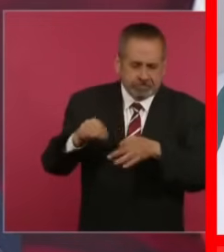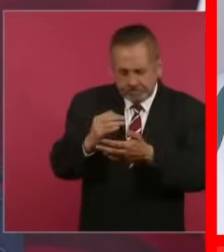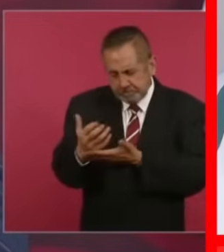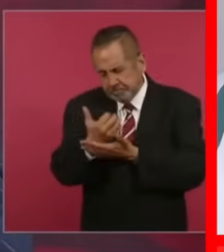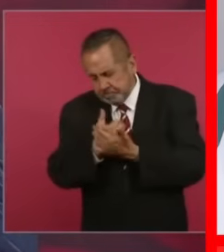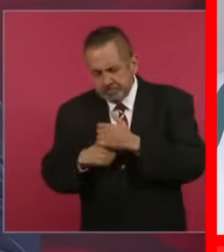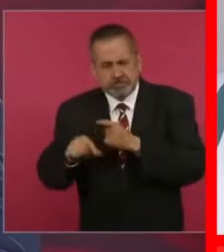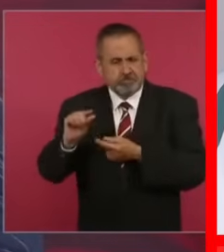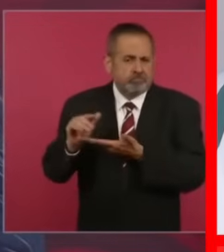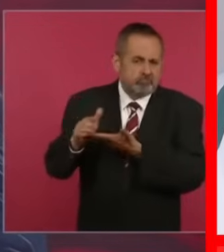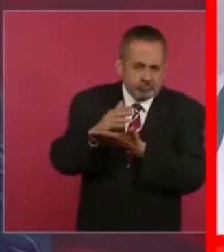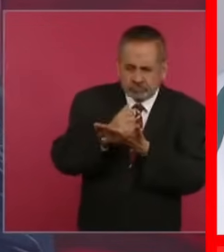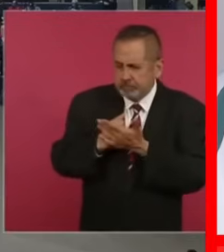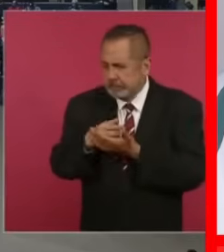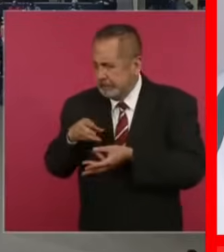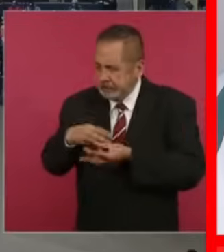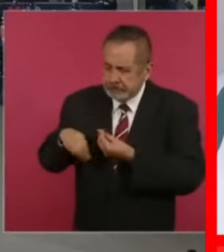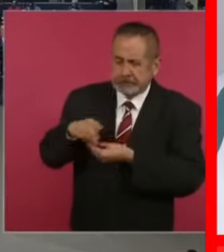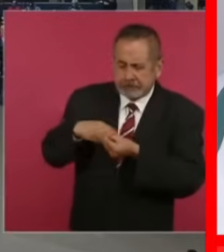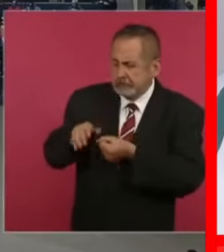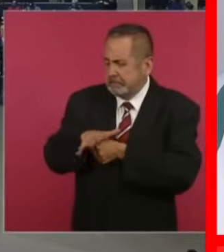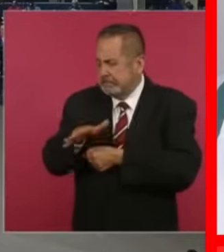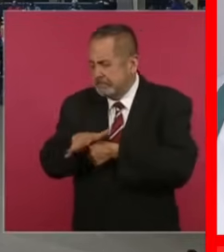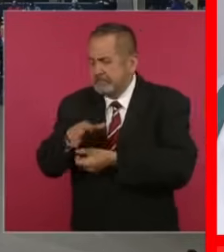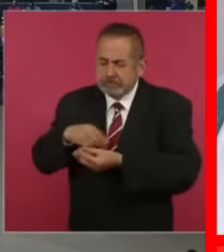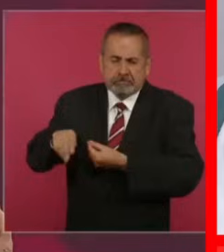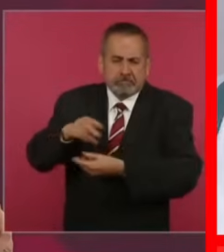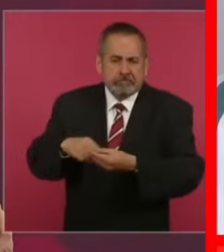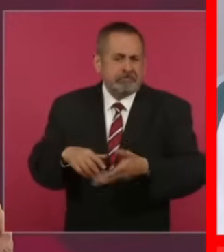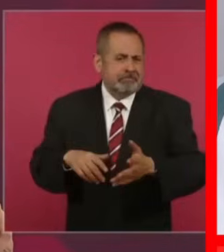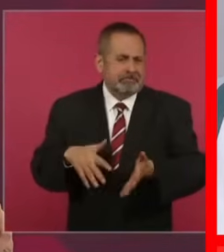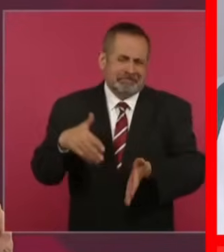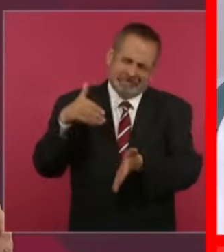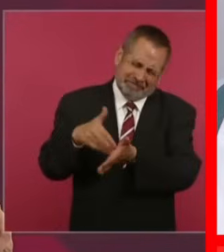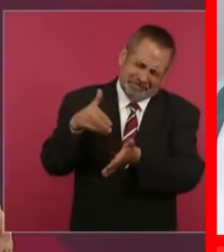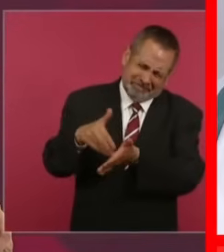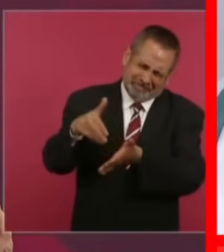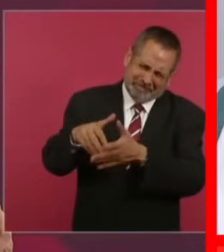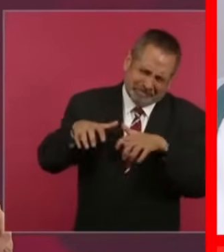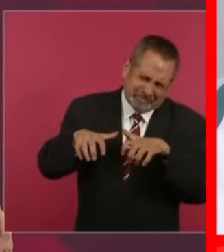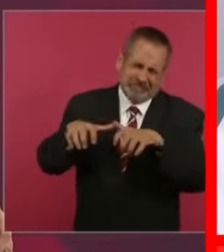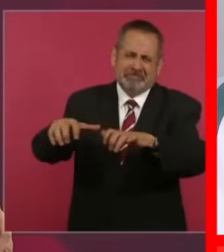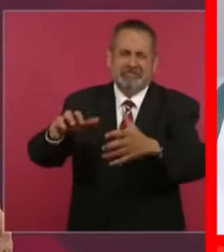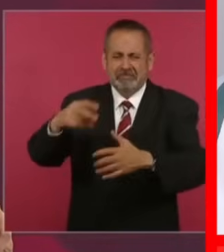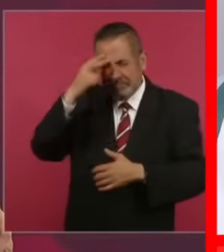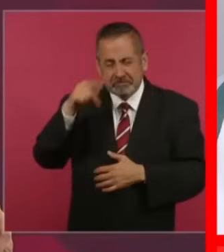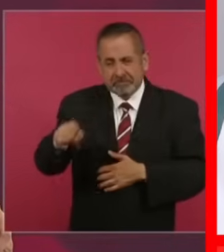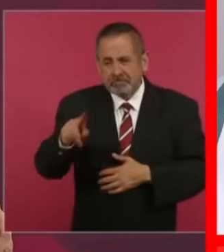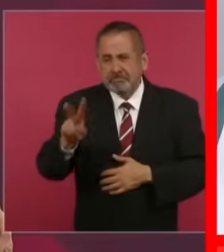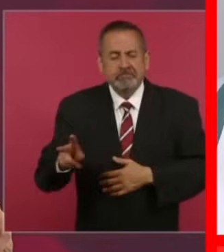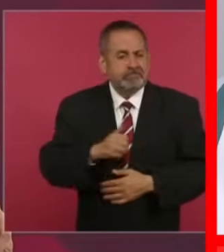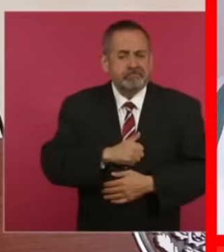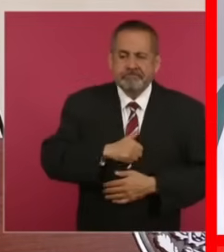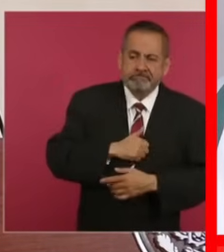Pues solo para lo básico millones de mexicanos que lamentablemente